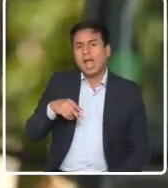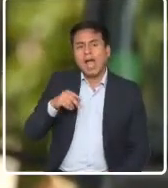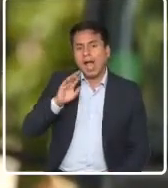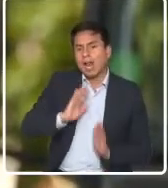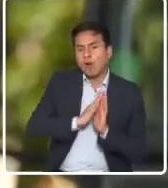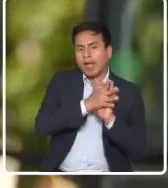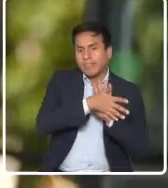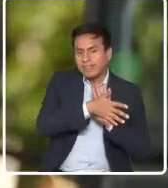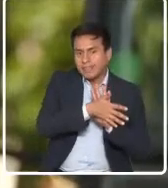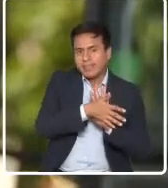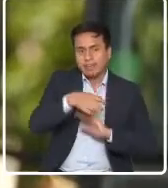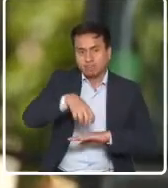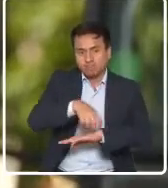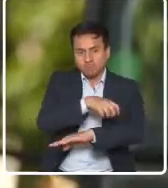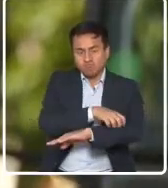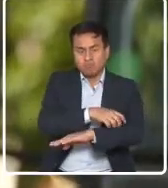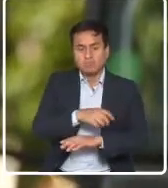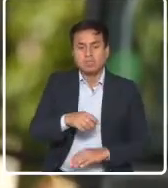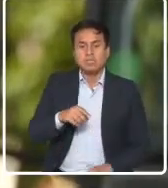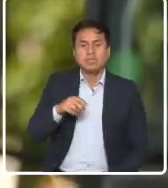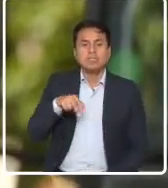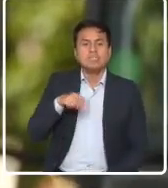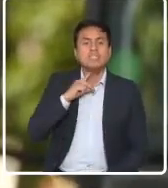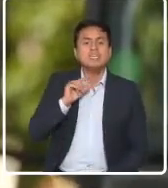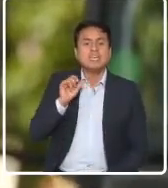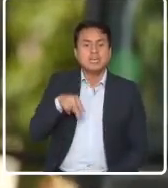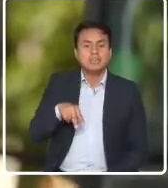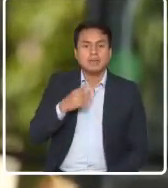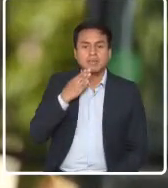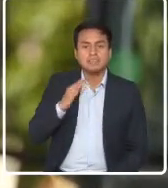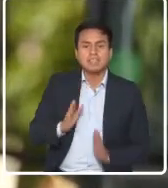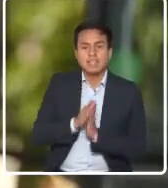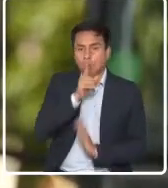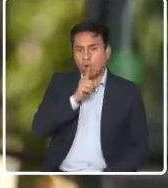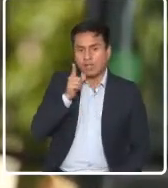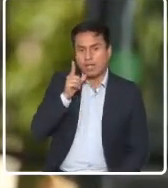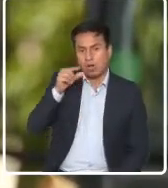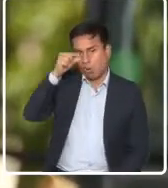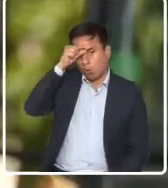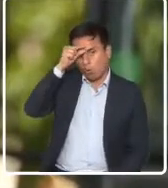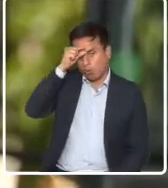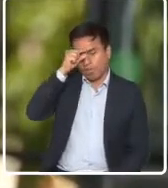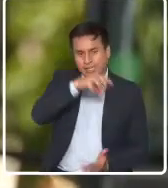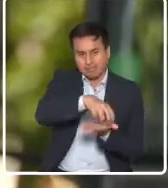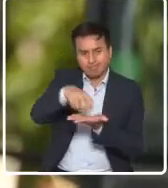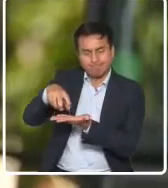Araucanía, en Ñiquen, en Santa Juana, en Coronel,